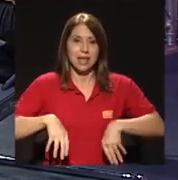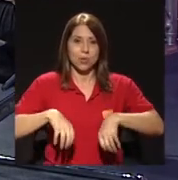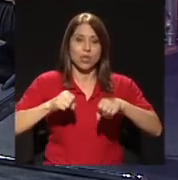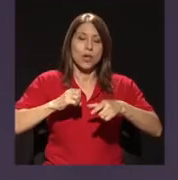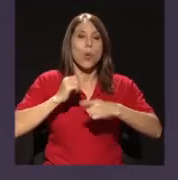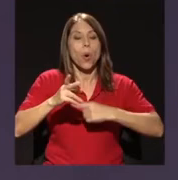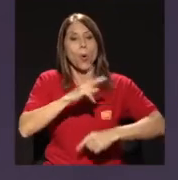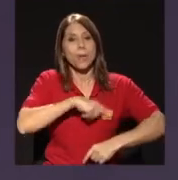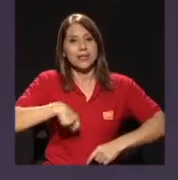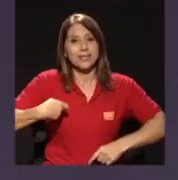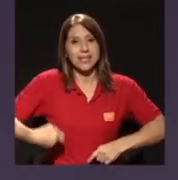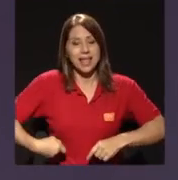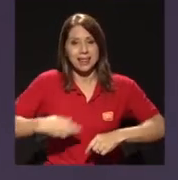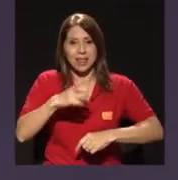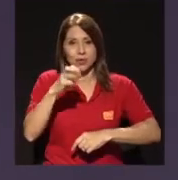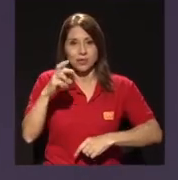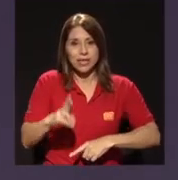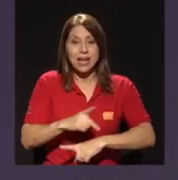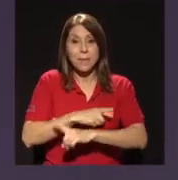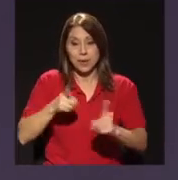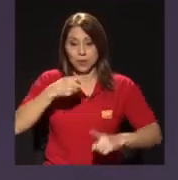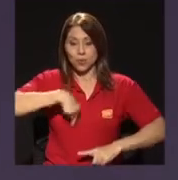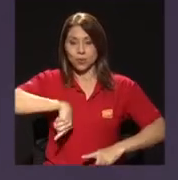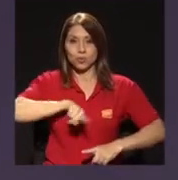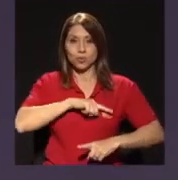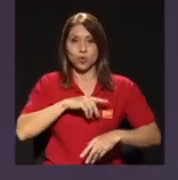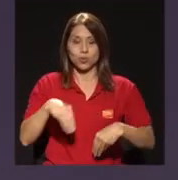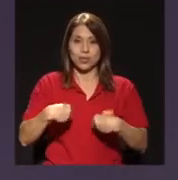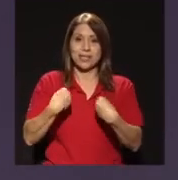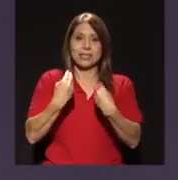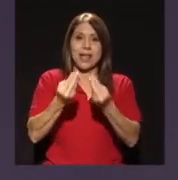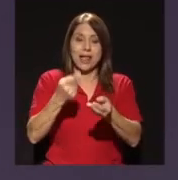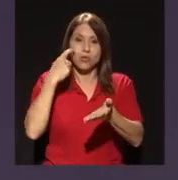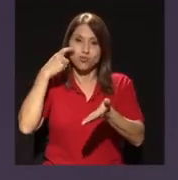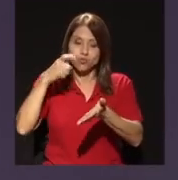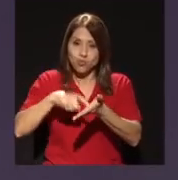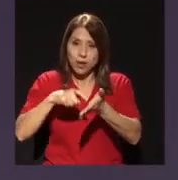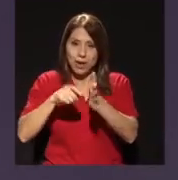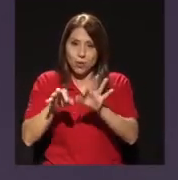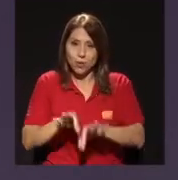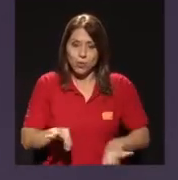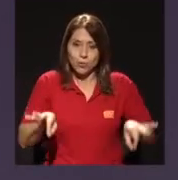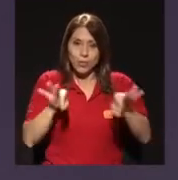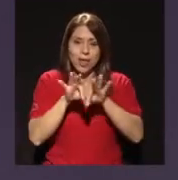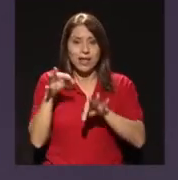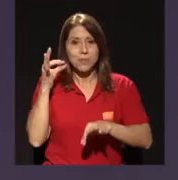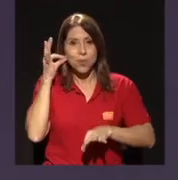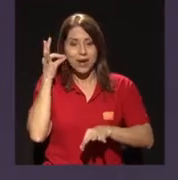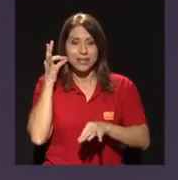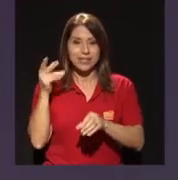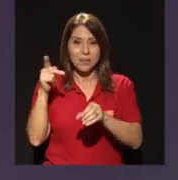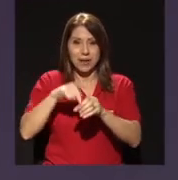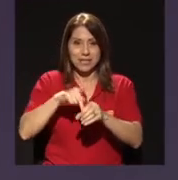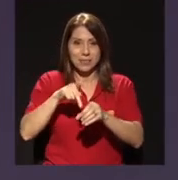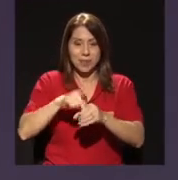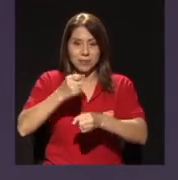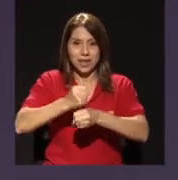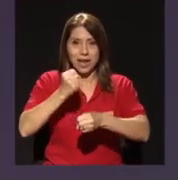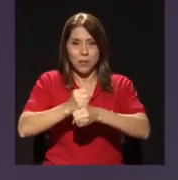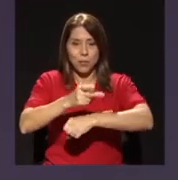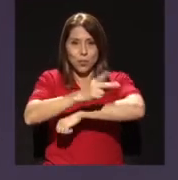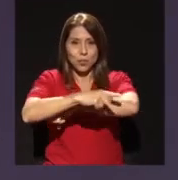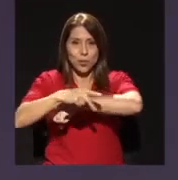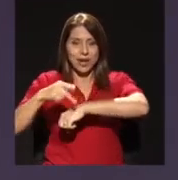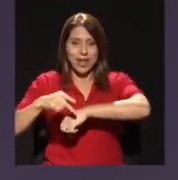por lo menos en el caso nuestro se le está dando la importancia, ¿verdad?, a las mujeres que participamos en la labor portuaria